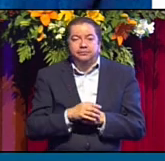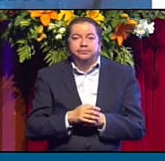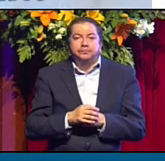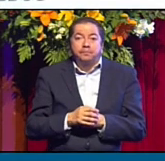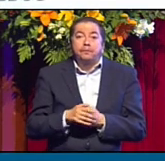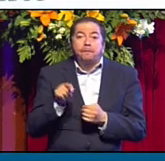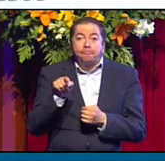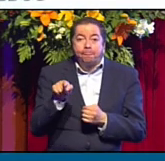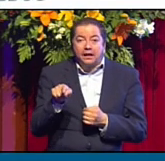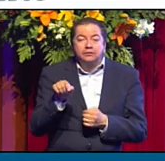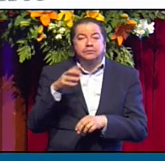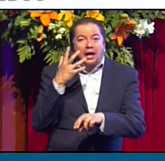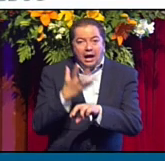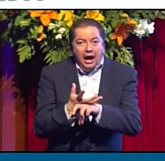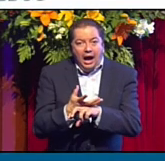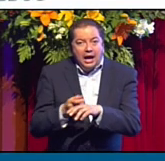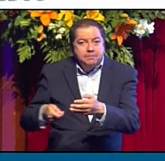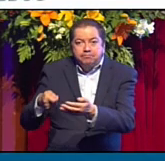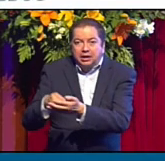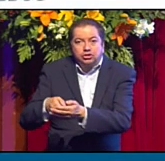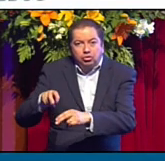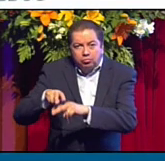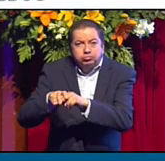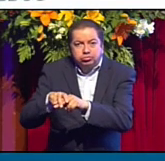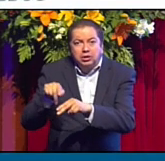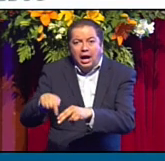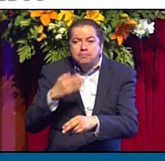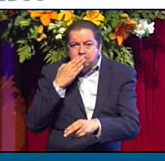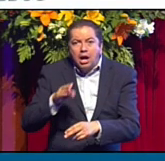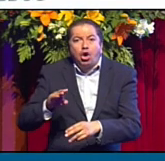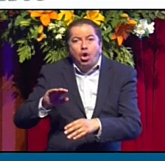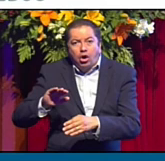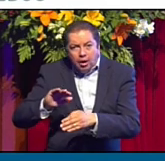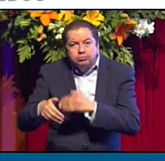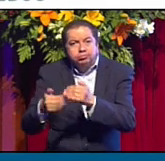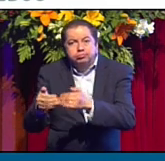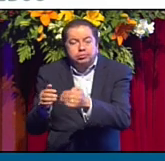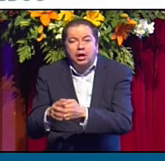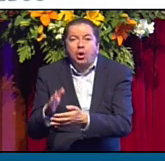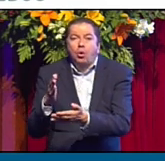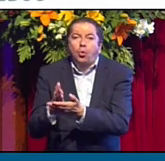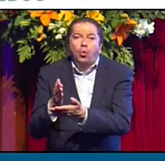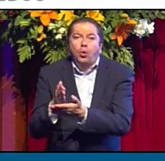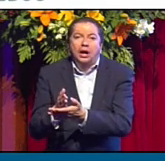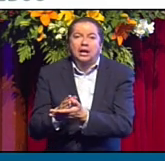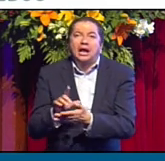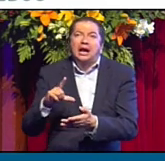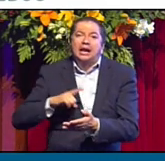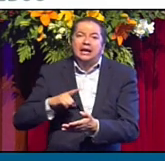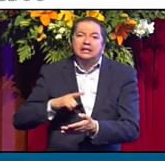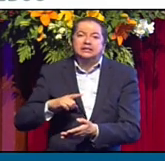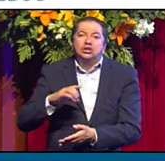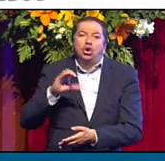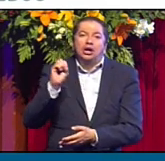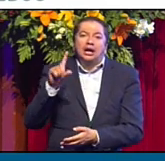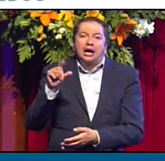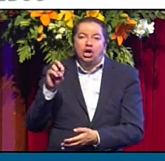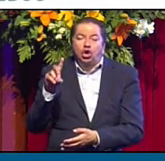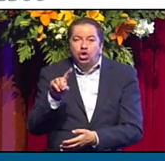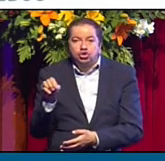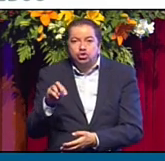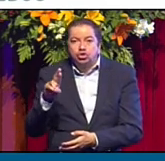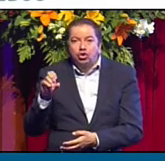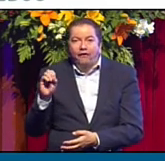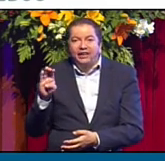que ha habido inversión, que ha habido efectivamente mejora. El colegio, en el Liceo Carlos Roberto Mondaca